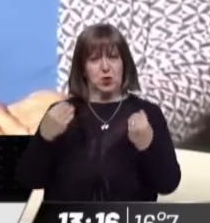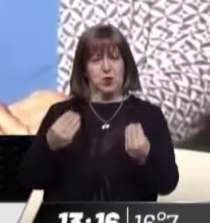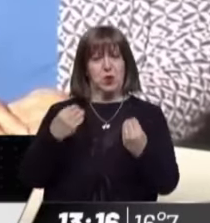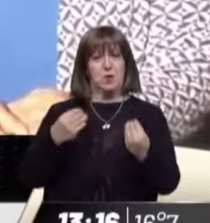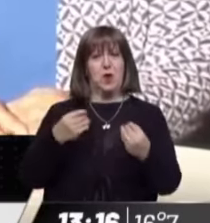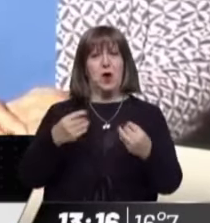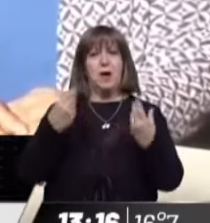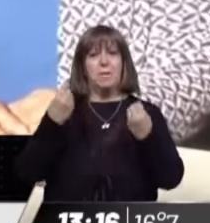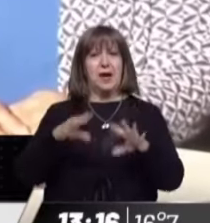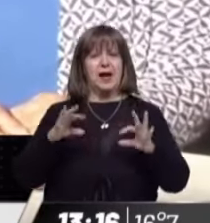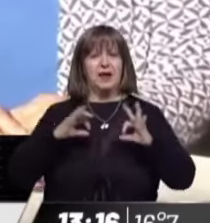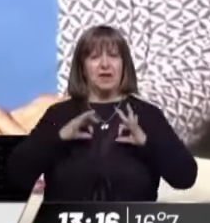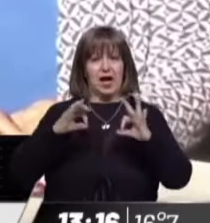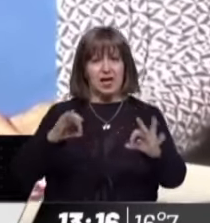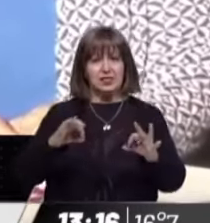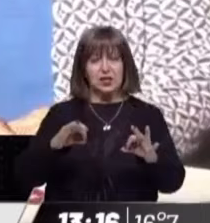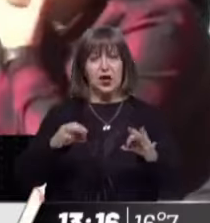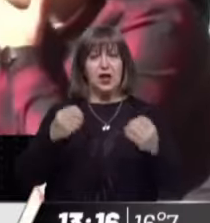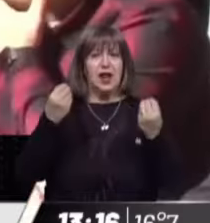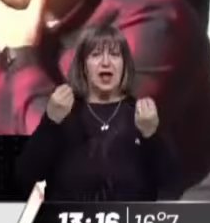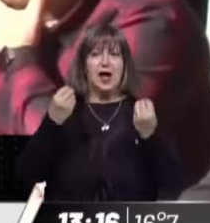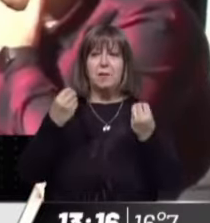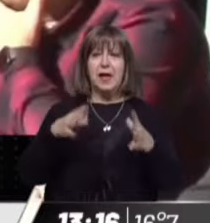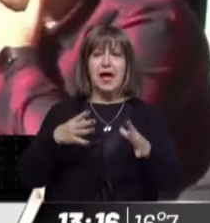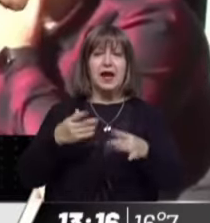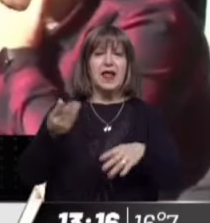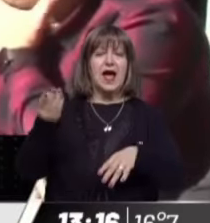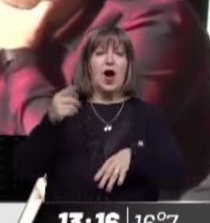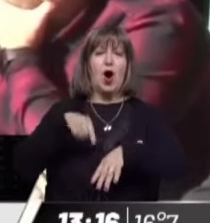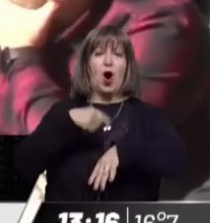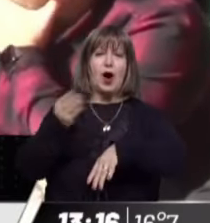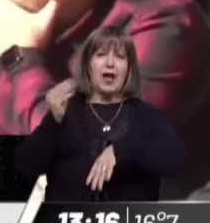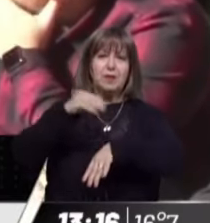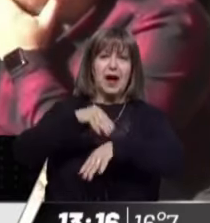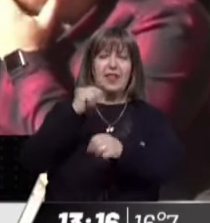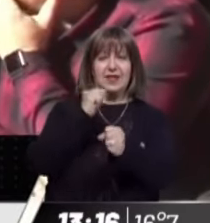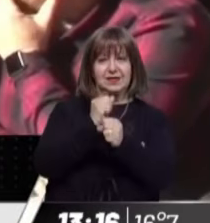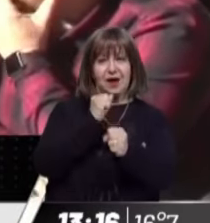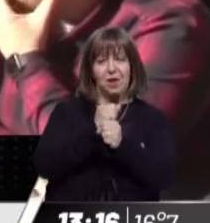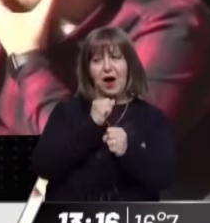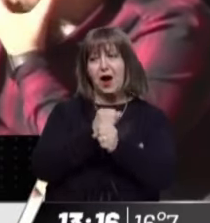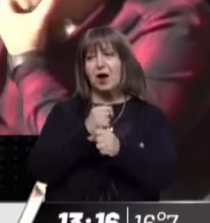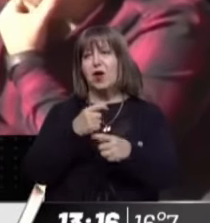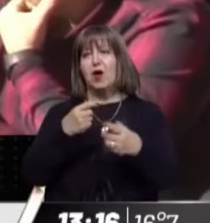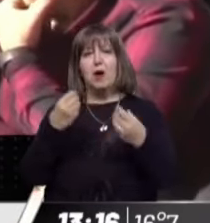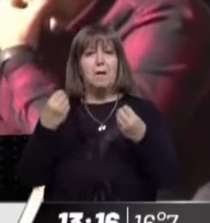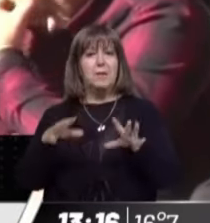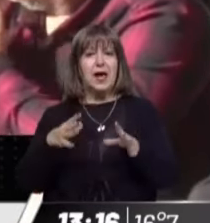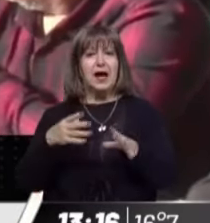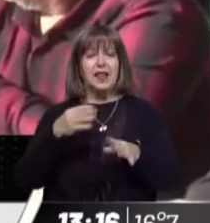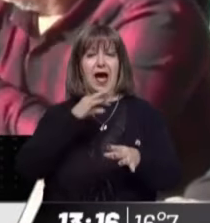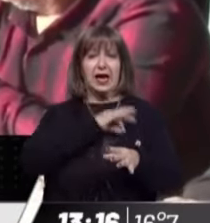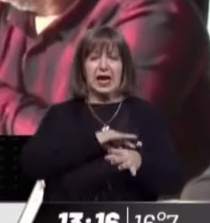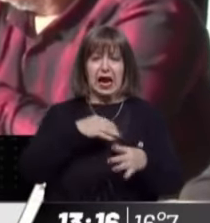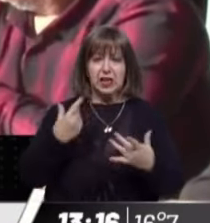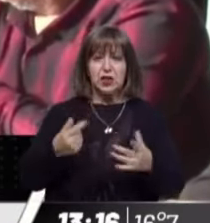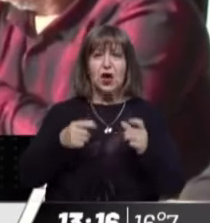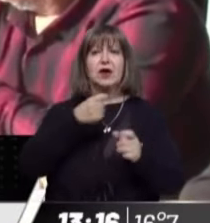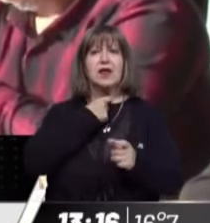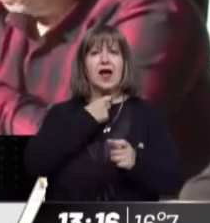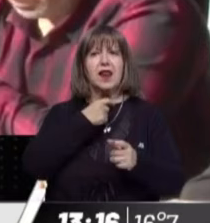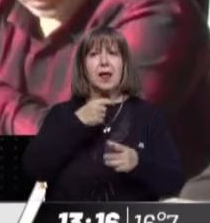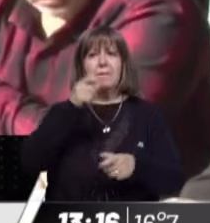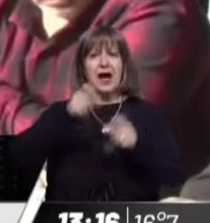las vacaciones, quieren que perdamos las horas de extras, quieren que la gente siga registrada en negro. Nosotros hemos